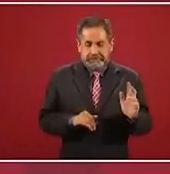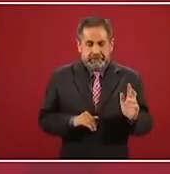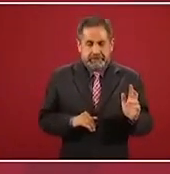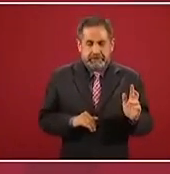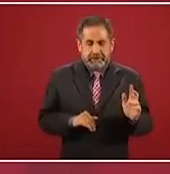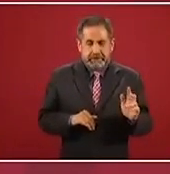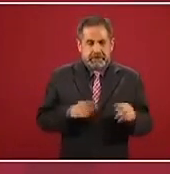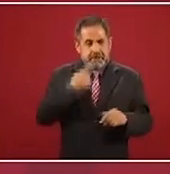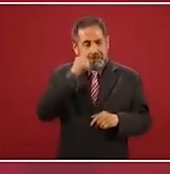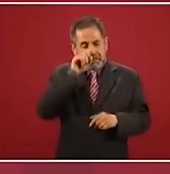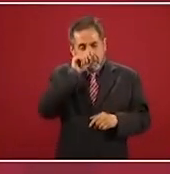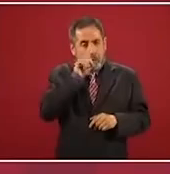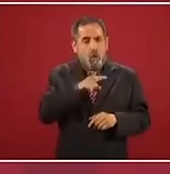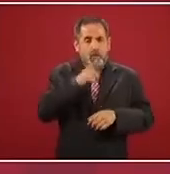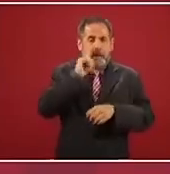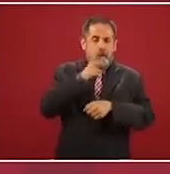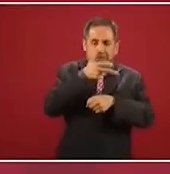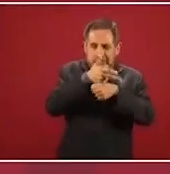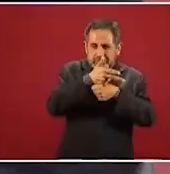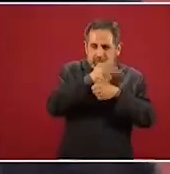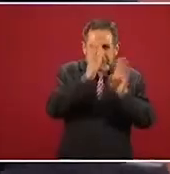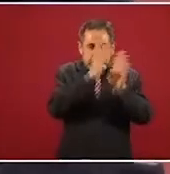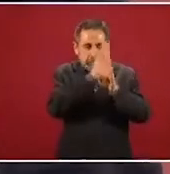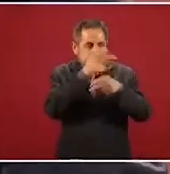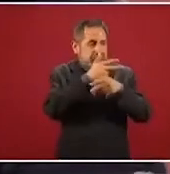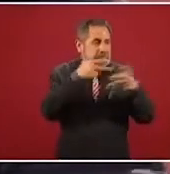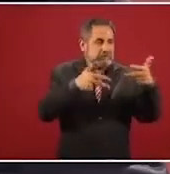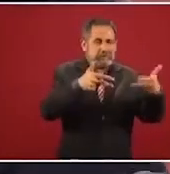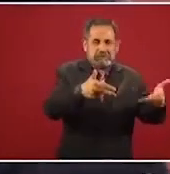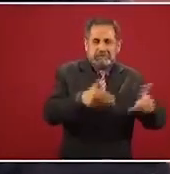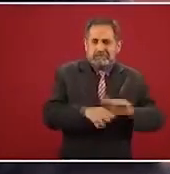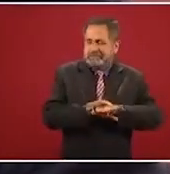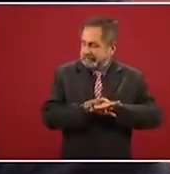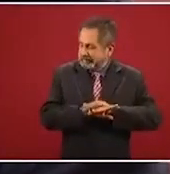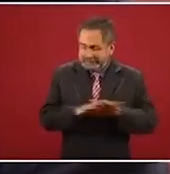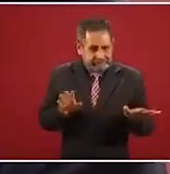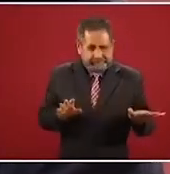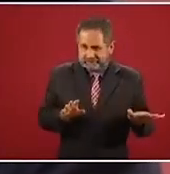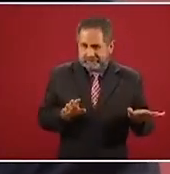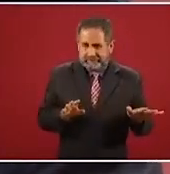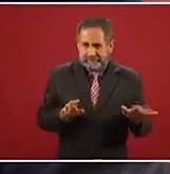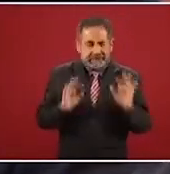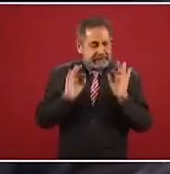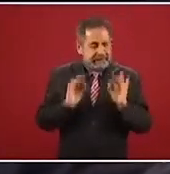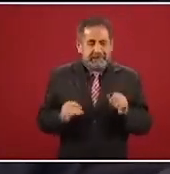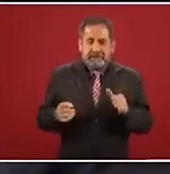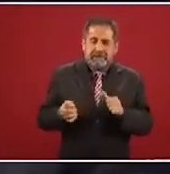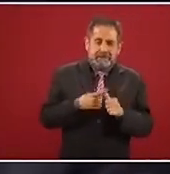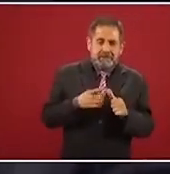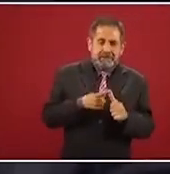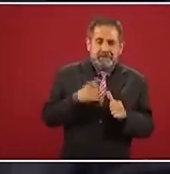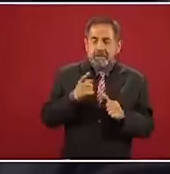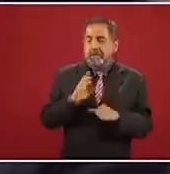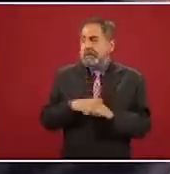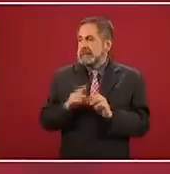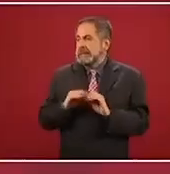de vigilancia, hasta no tener